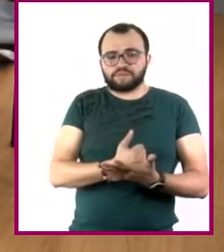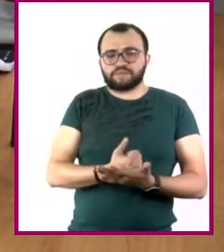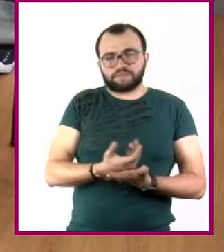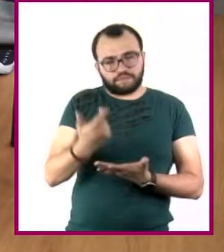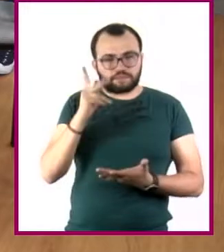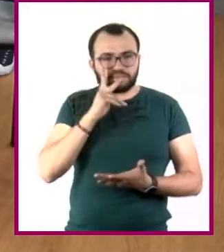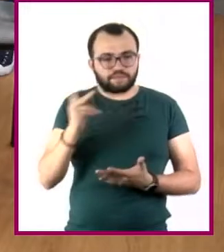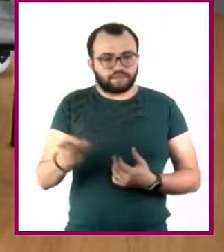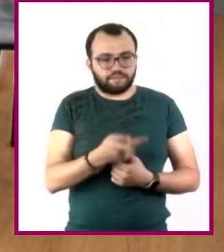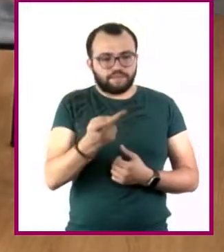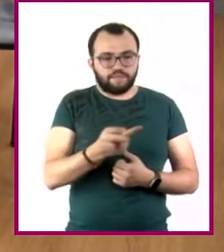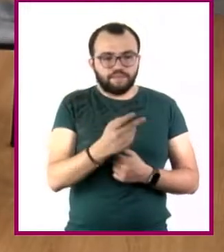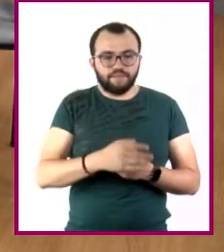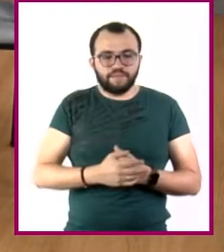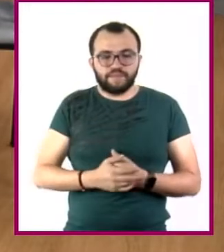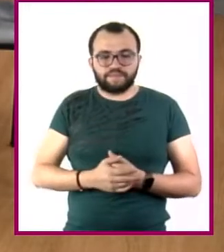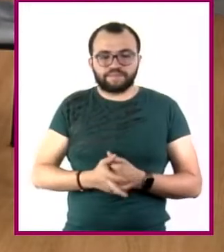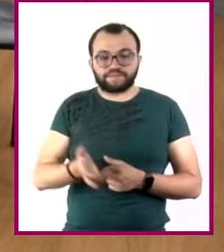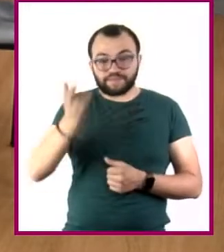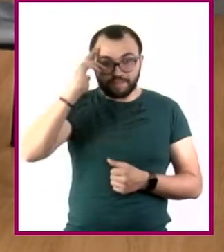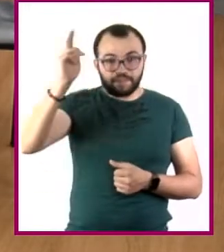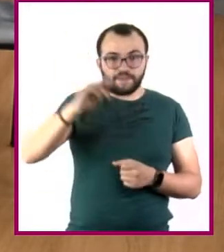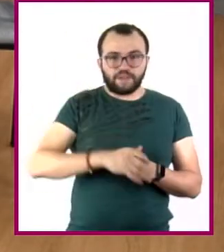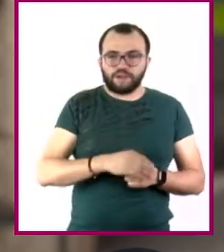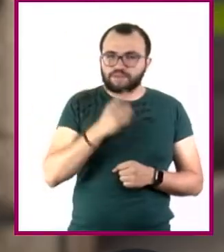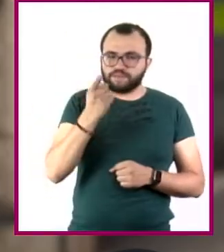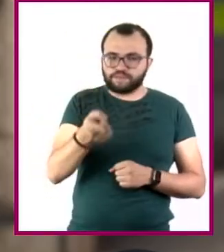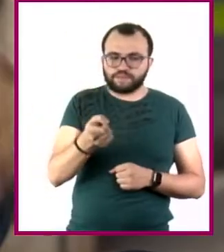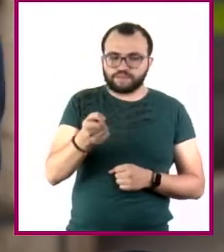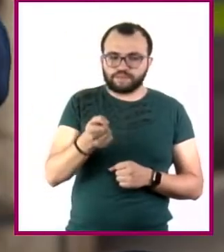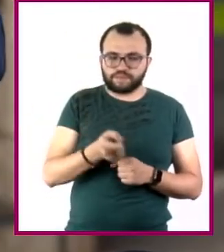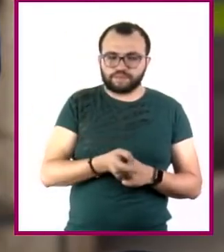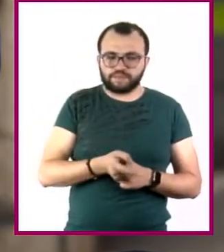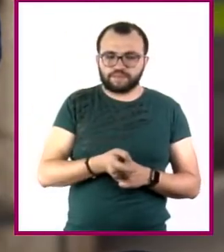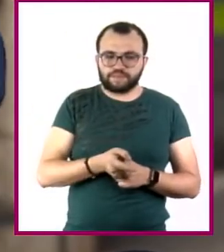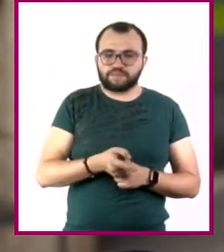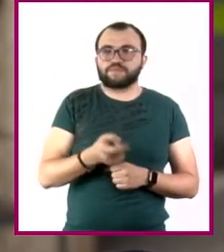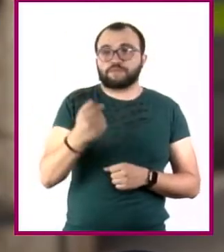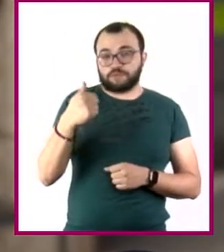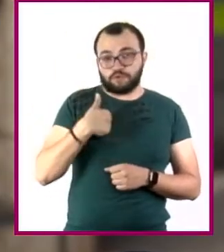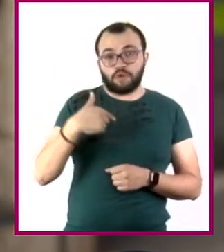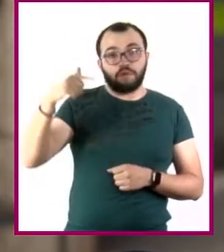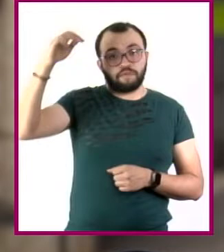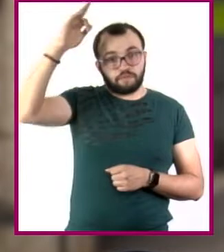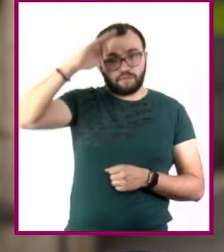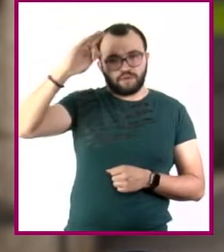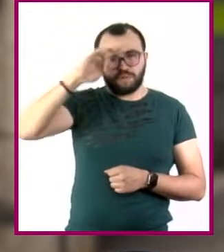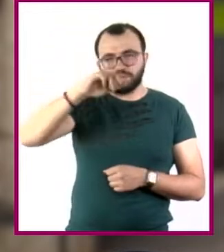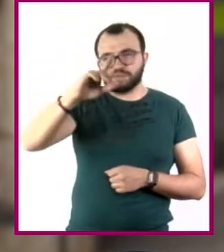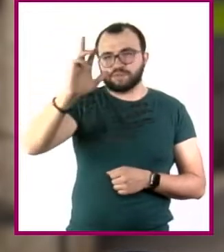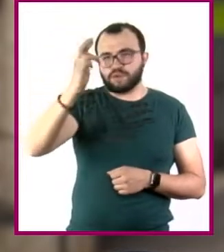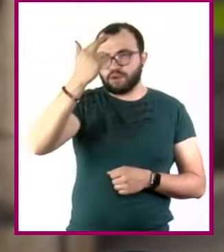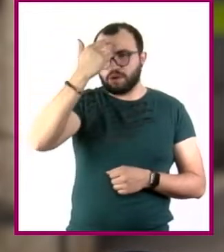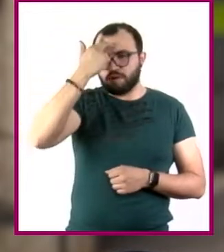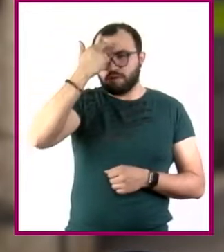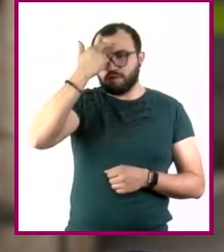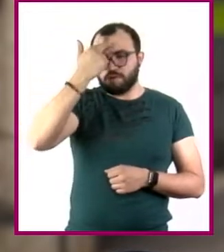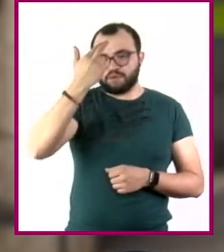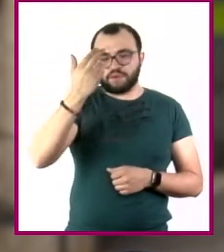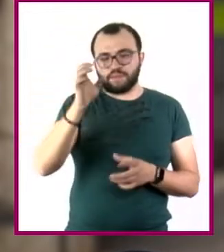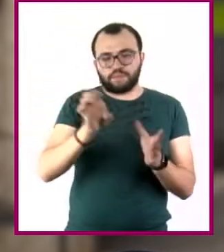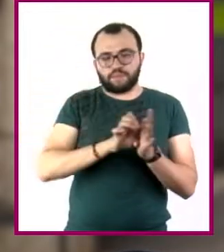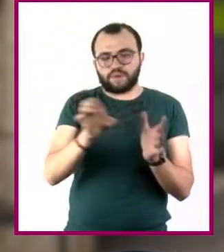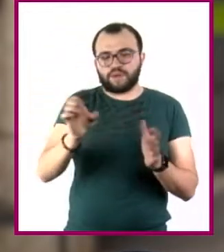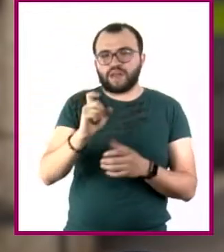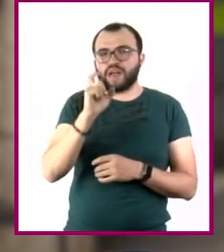preguntarle. Hola. ¿No es usted? Hola, soy filósofo. Quizá me recuerden de programas como ¿Quién debe morir?